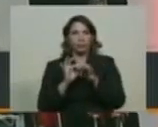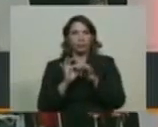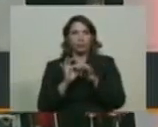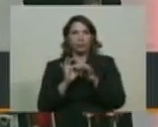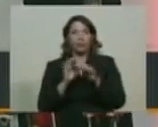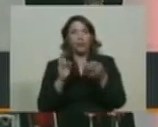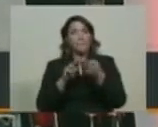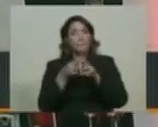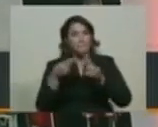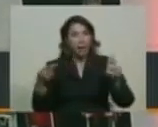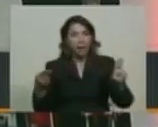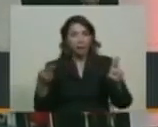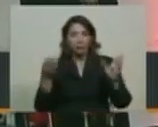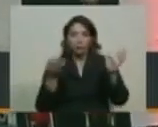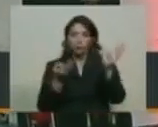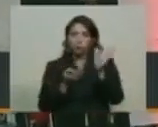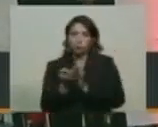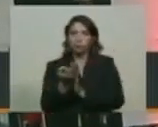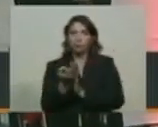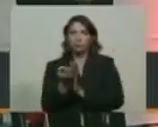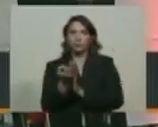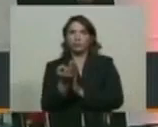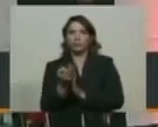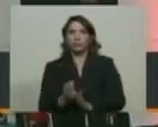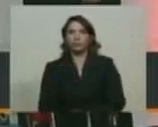la paz con dignidad.